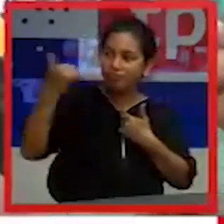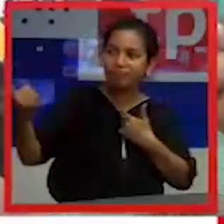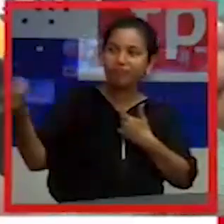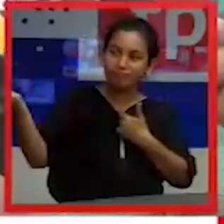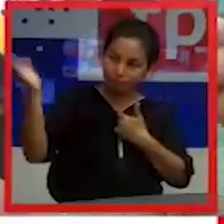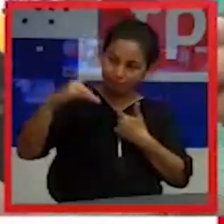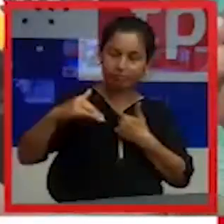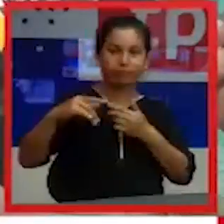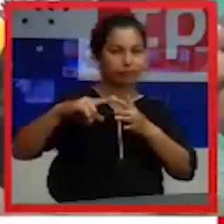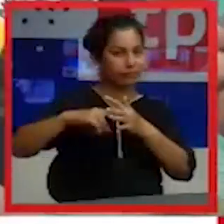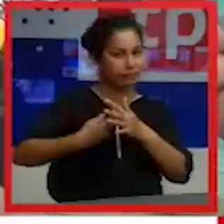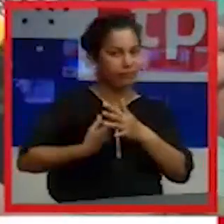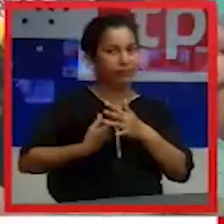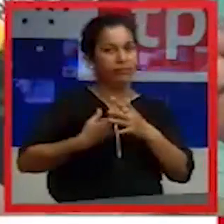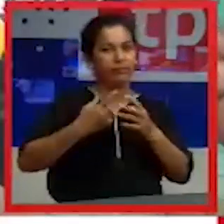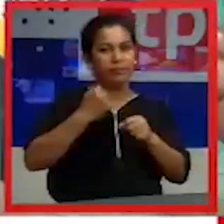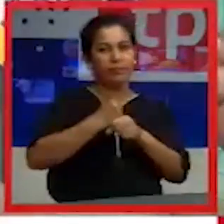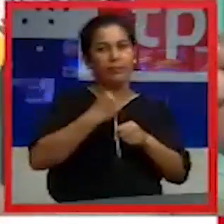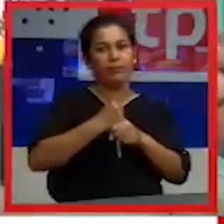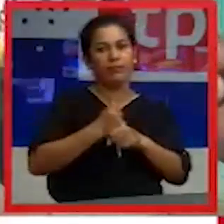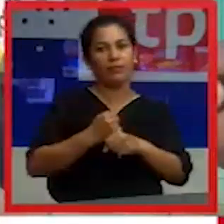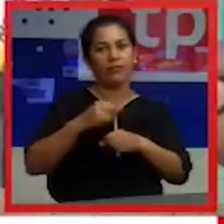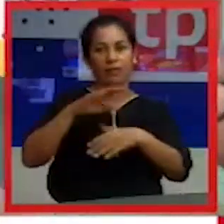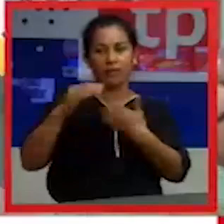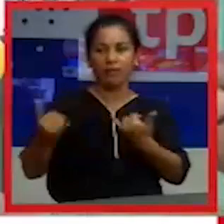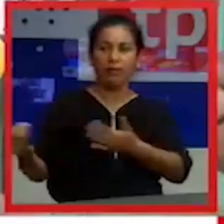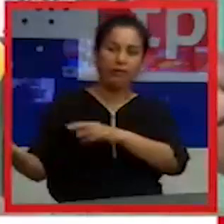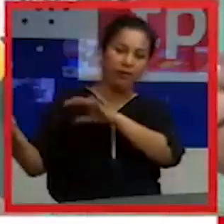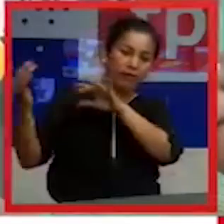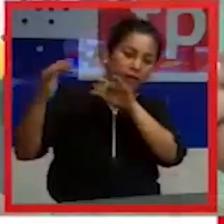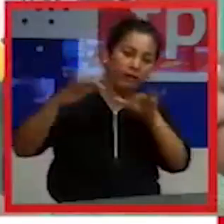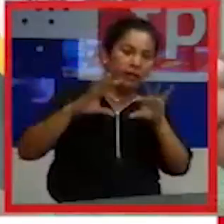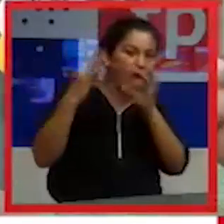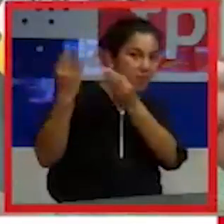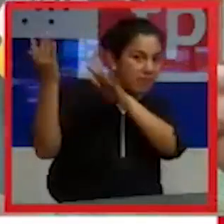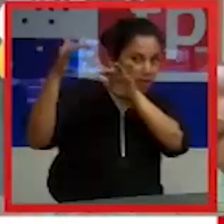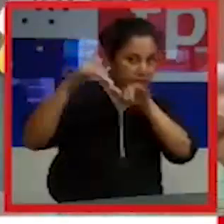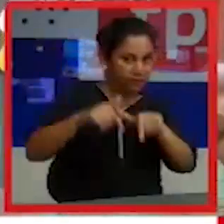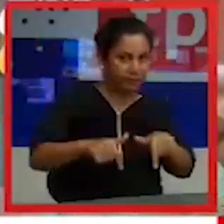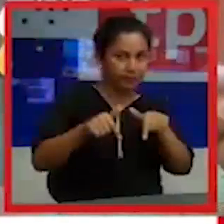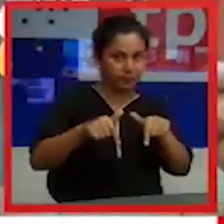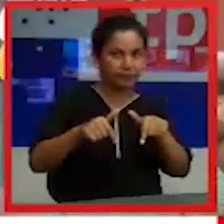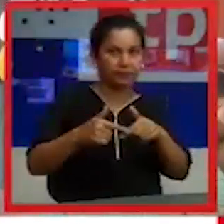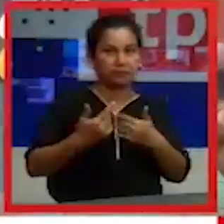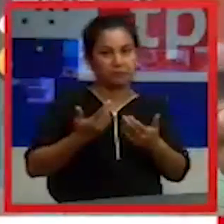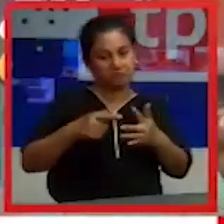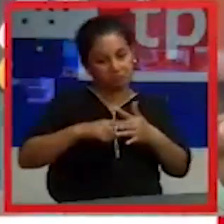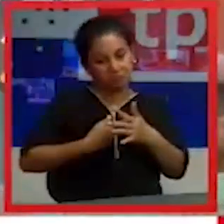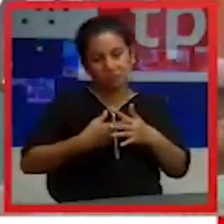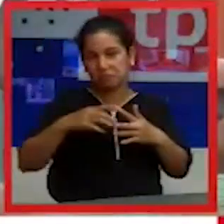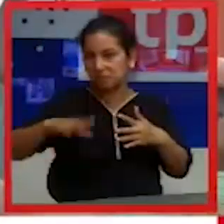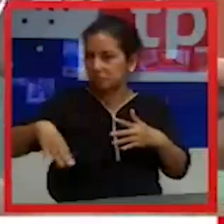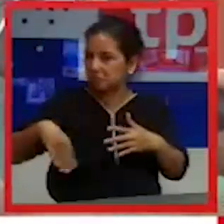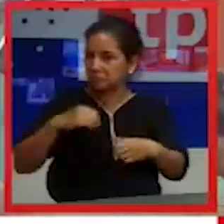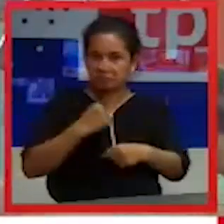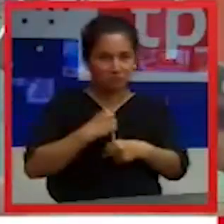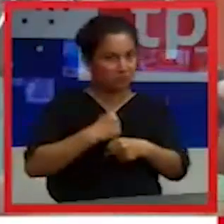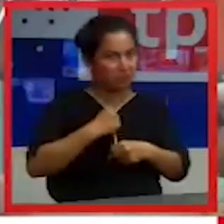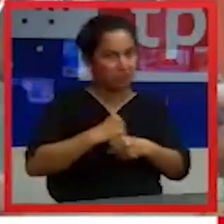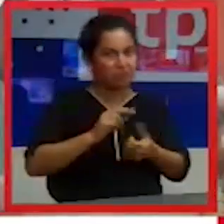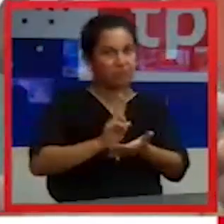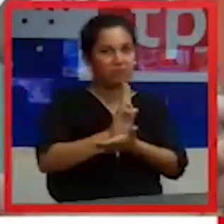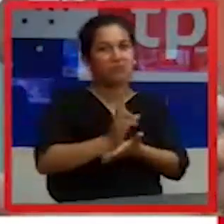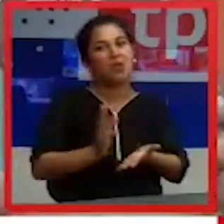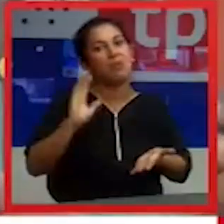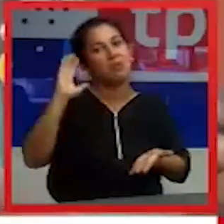nos vinimos con ese fin y ese motivo. Y por eso me vine y no empezó el trabajo todavía y parece que voy a